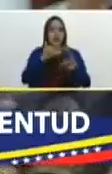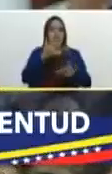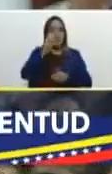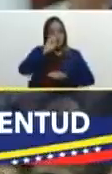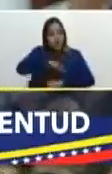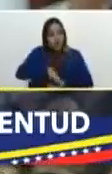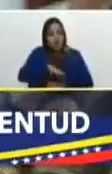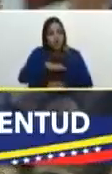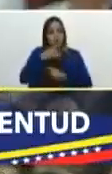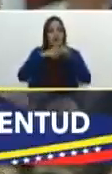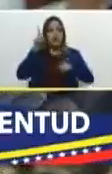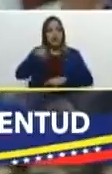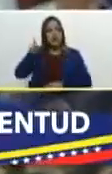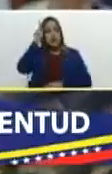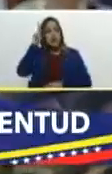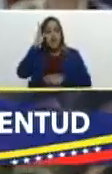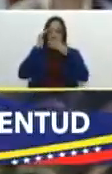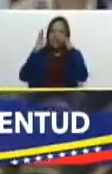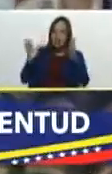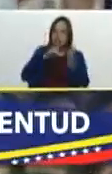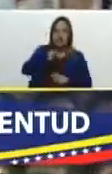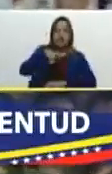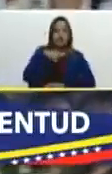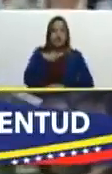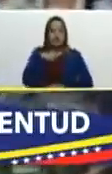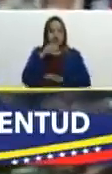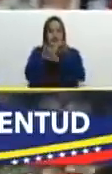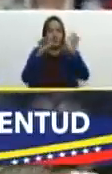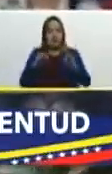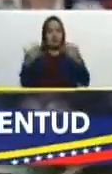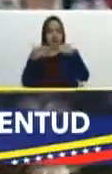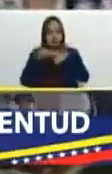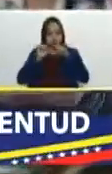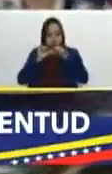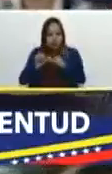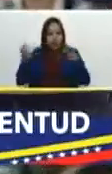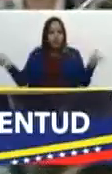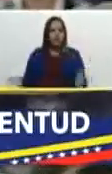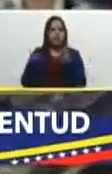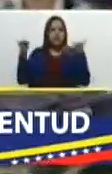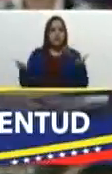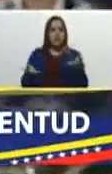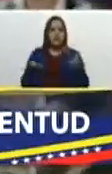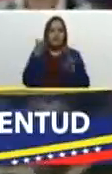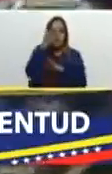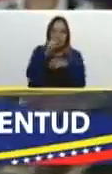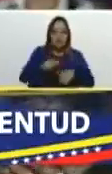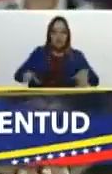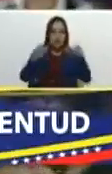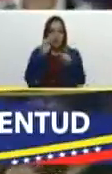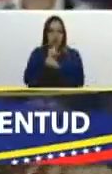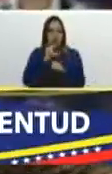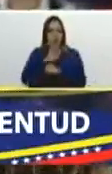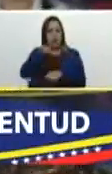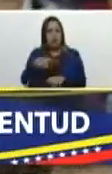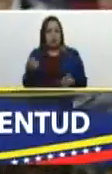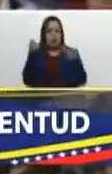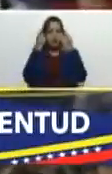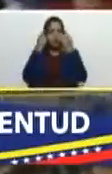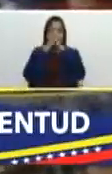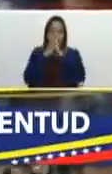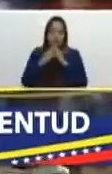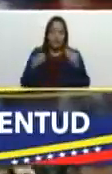también docentes que sean atendidos por nosotros de forma integral para motivarlos a que vayan a su lugar de trabajo y puedan formar a